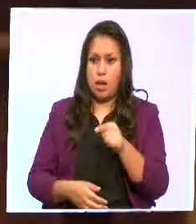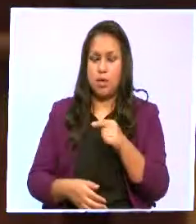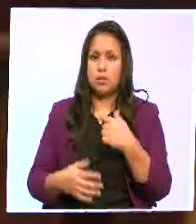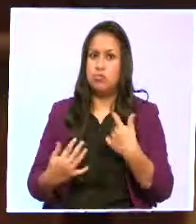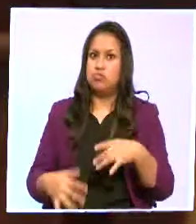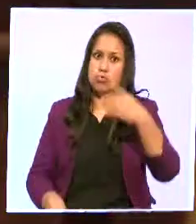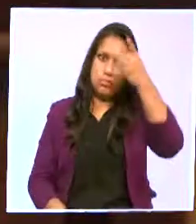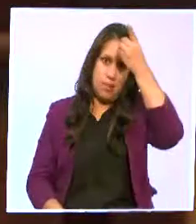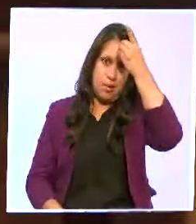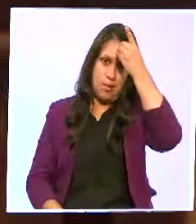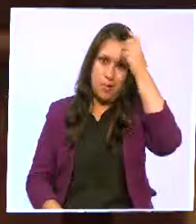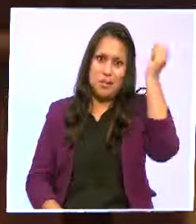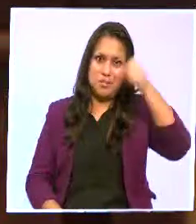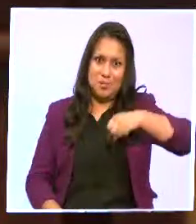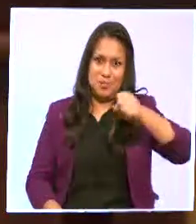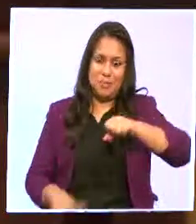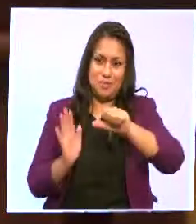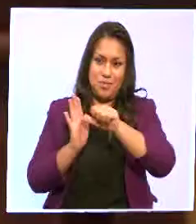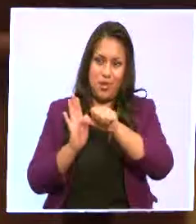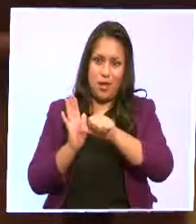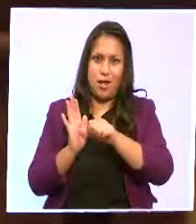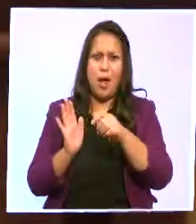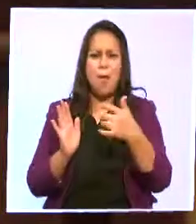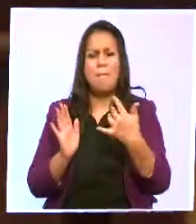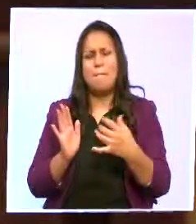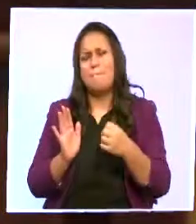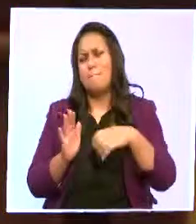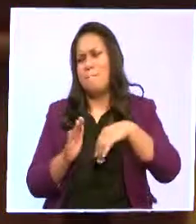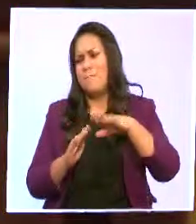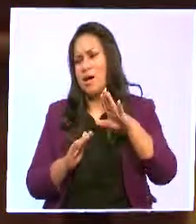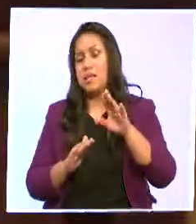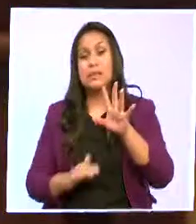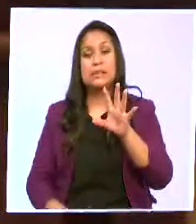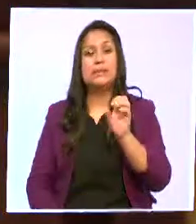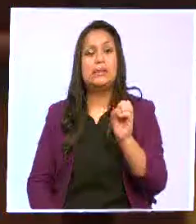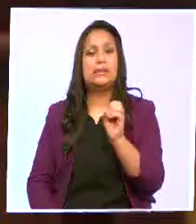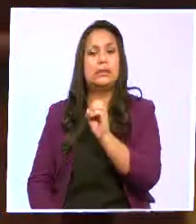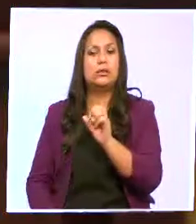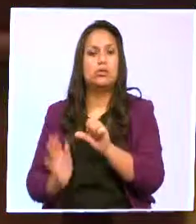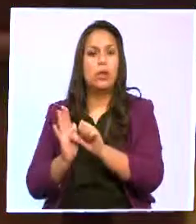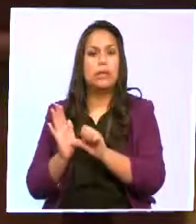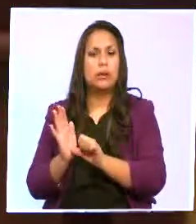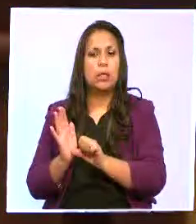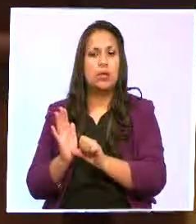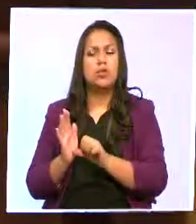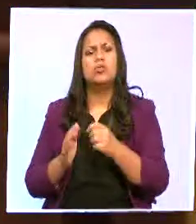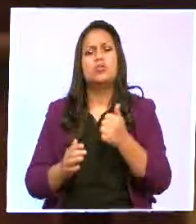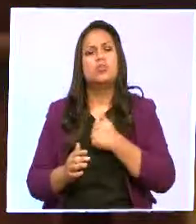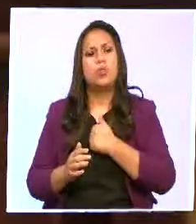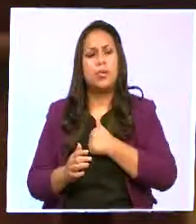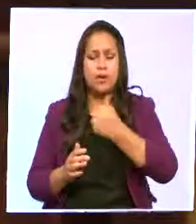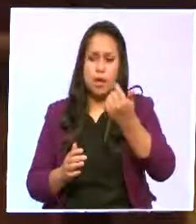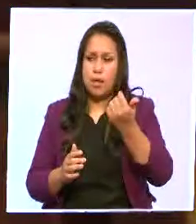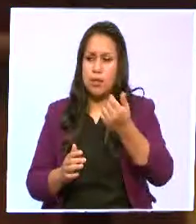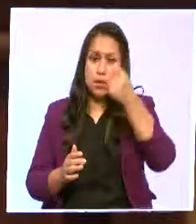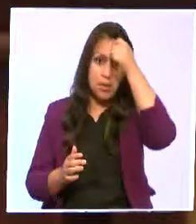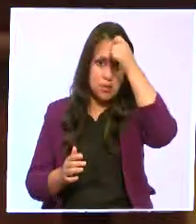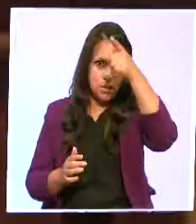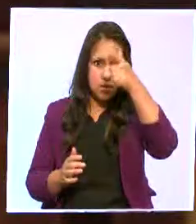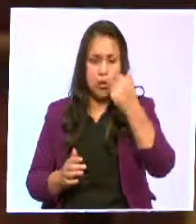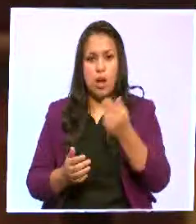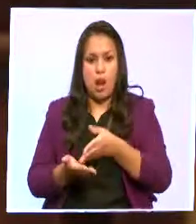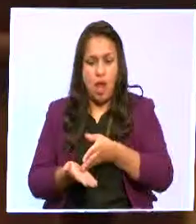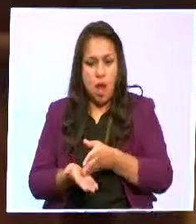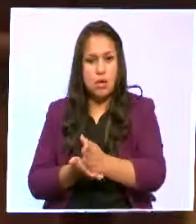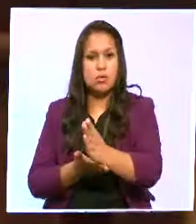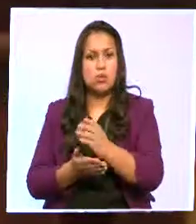es un articulado más o menos llega a los 500 artículos en donde estamos revisando todos los temas de propia intelectual de acceso al conocimiento de investigación